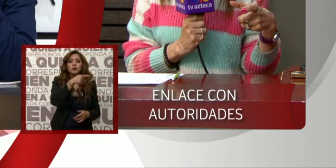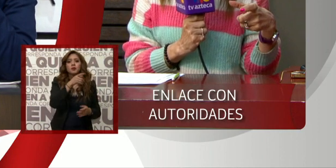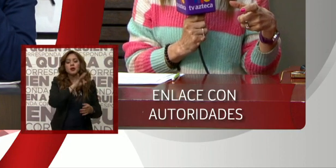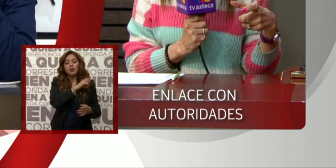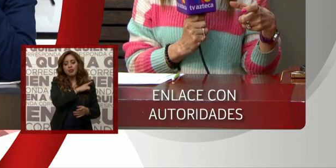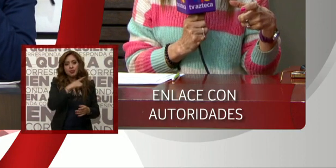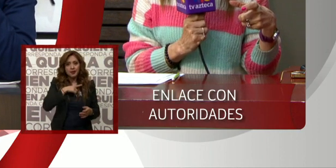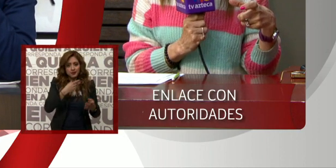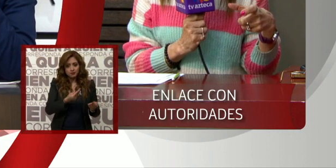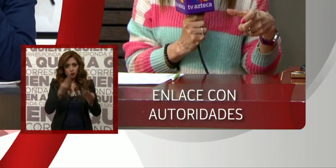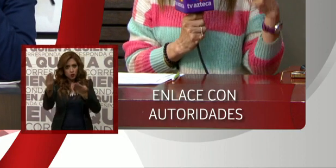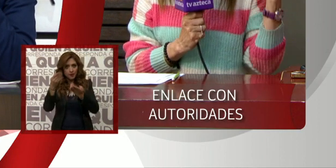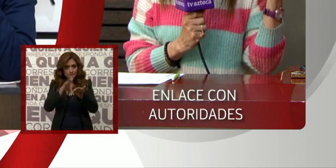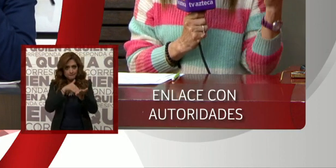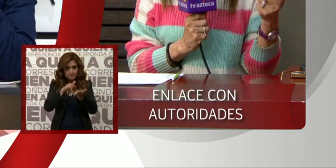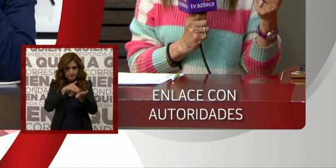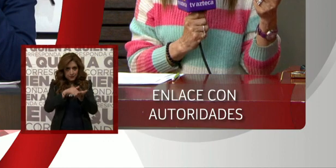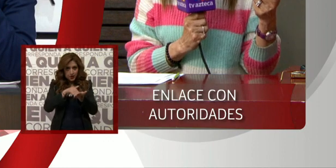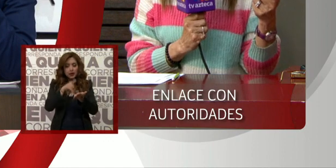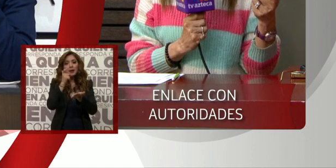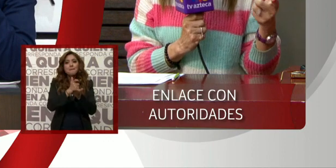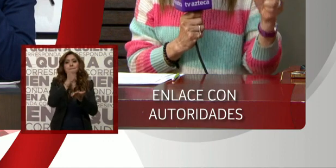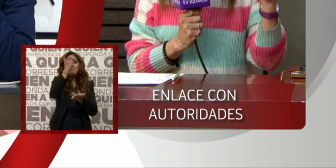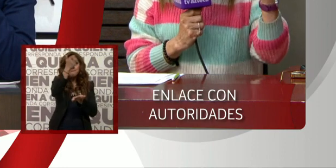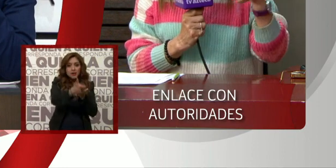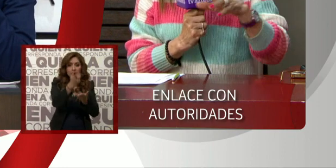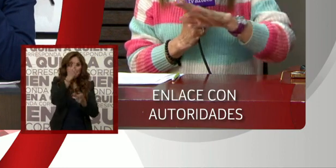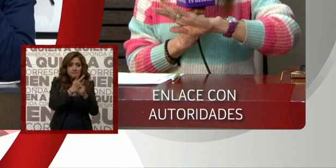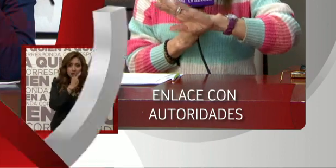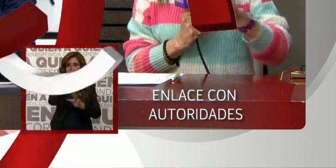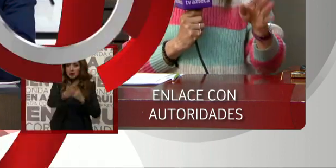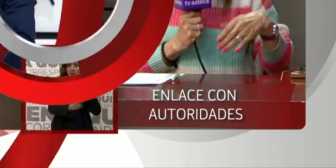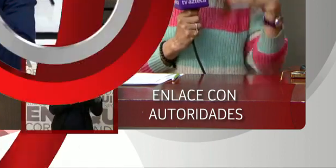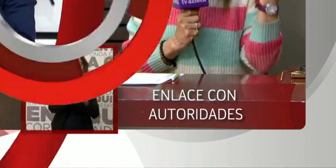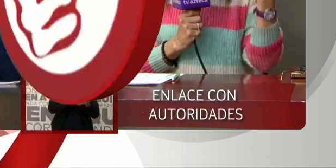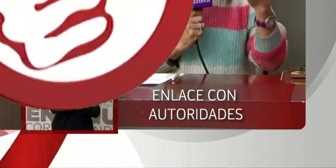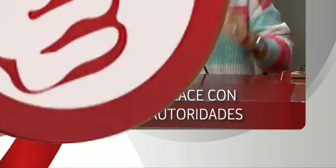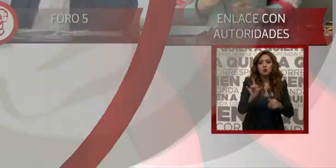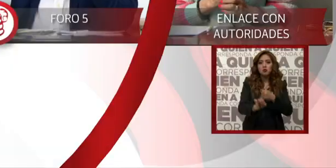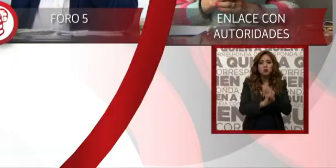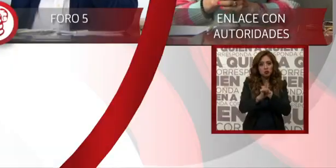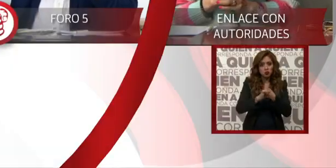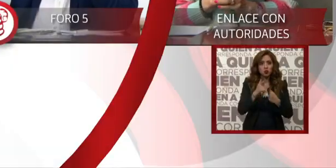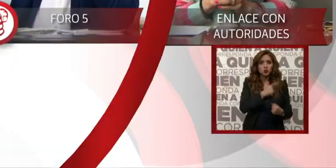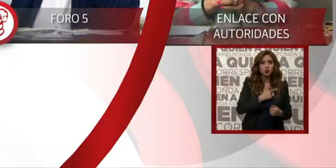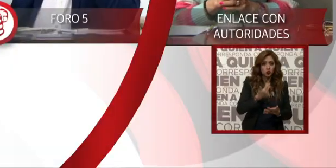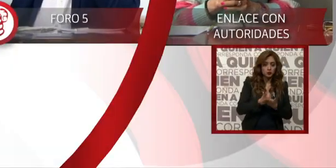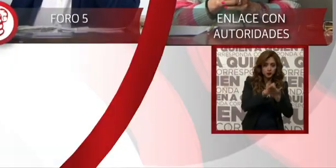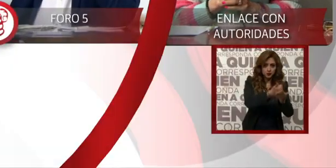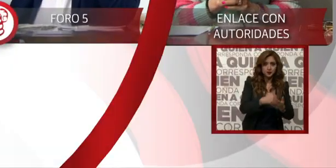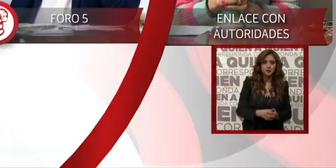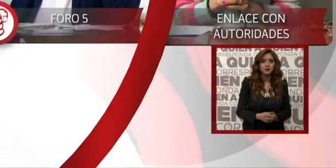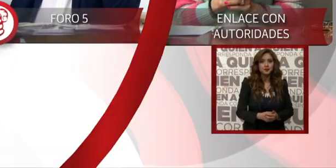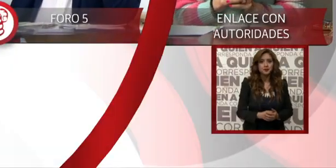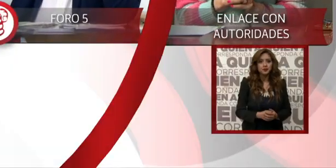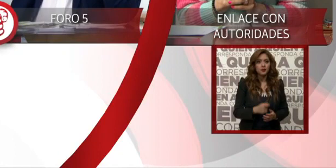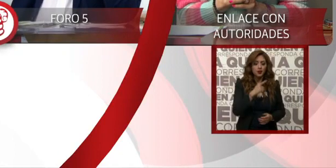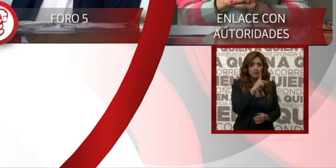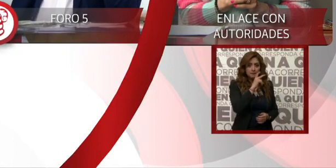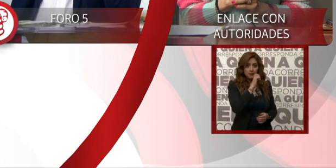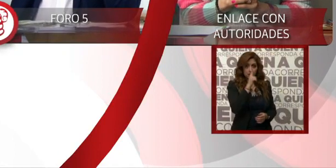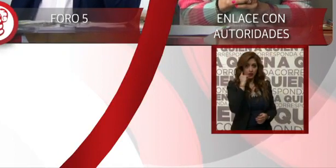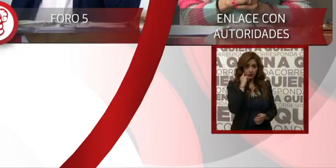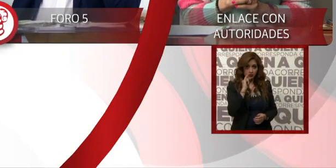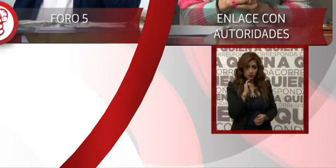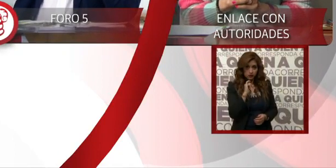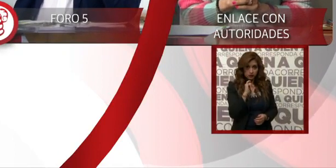presentar los documentos que tienen, él con que pague los derechos. Okay. Y no hay ningún problema, que con mucho gusto se lo dan. Pepe. ¿Está escuchando?